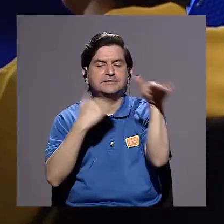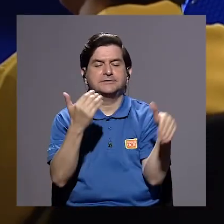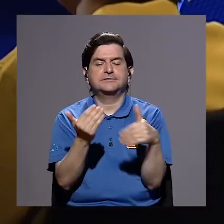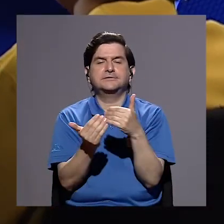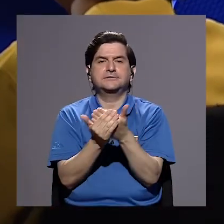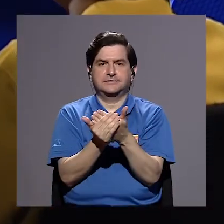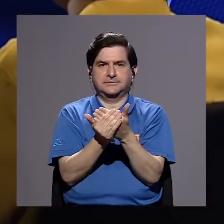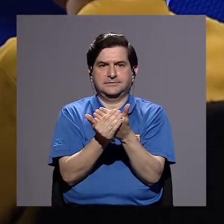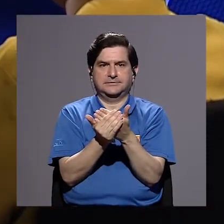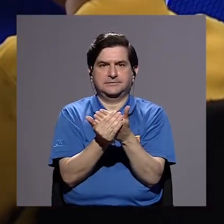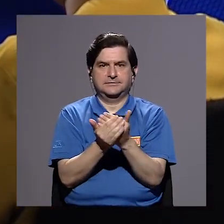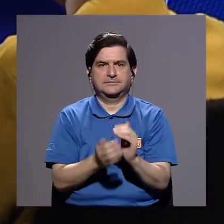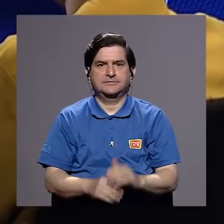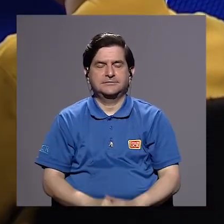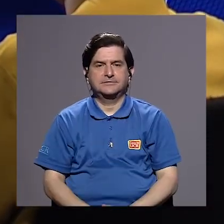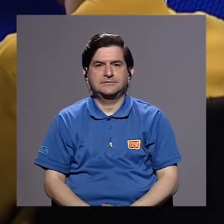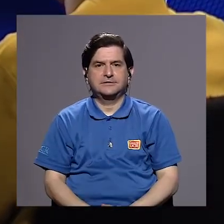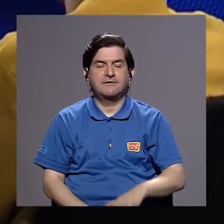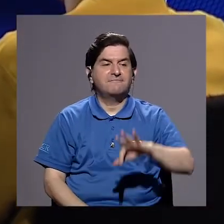las